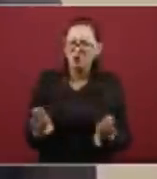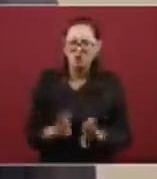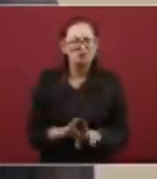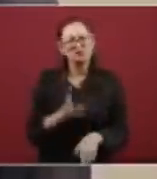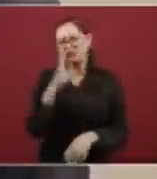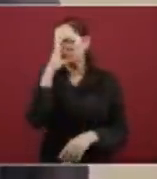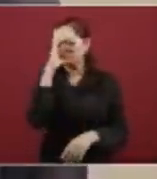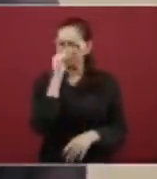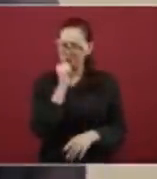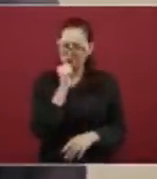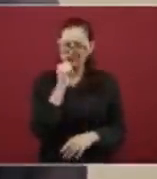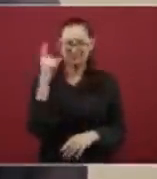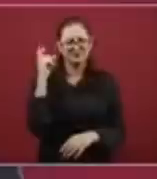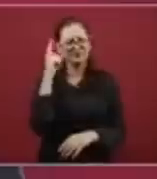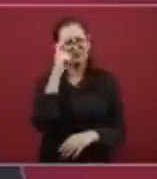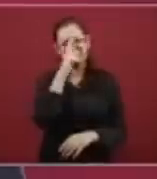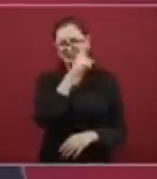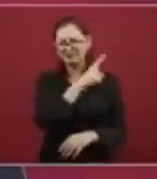va.